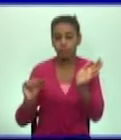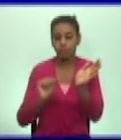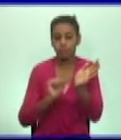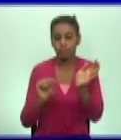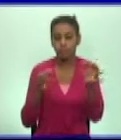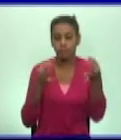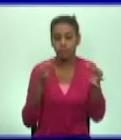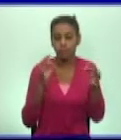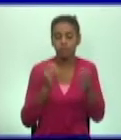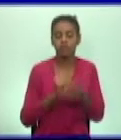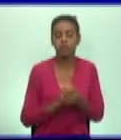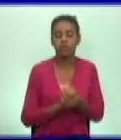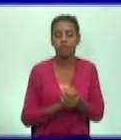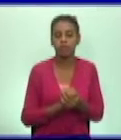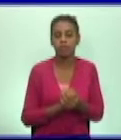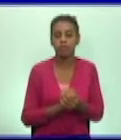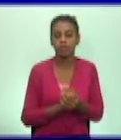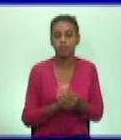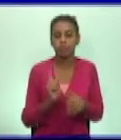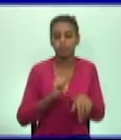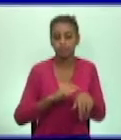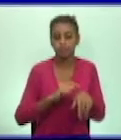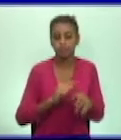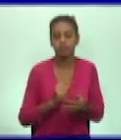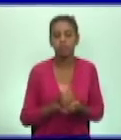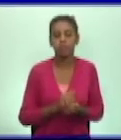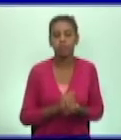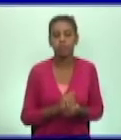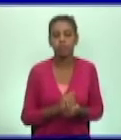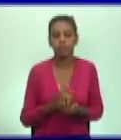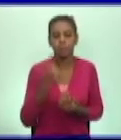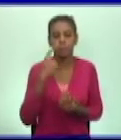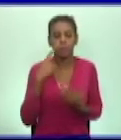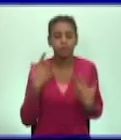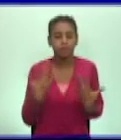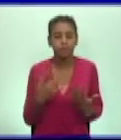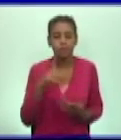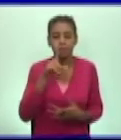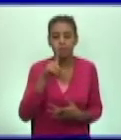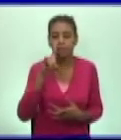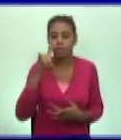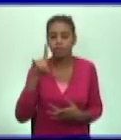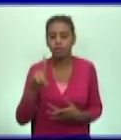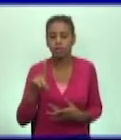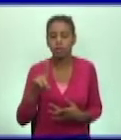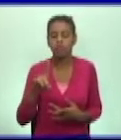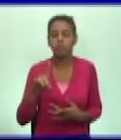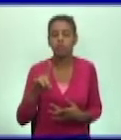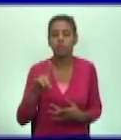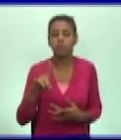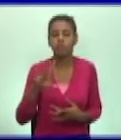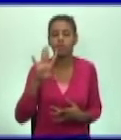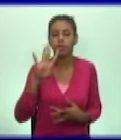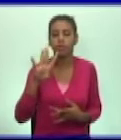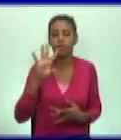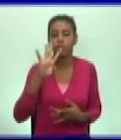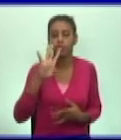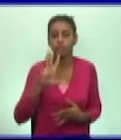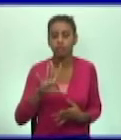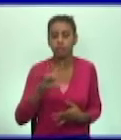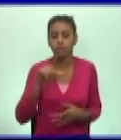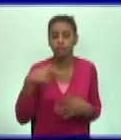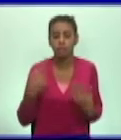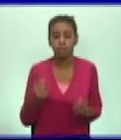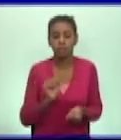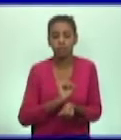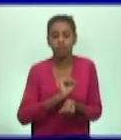que puedan resumir de allí en caso de que no tengan tiempo. Fíjense que para 1945, el 2 de septiembre, se proclama la República